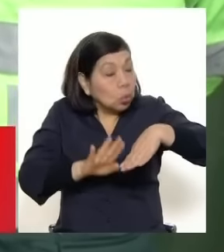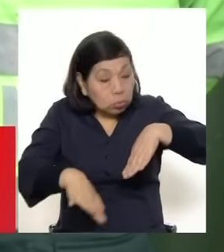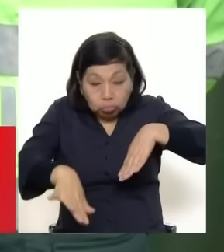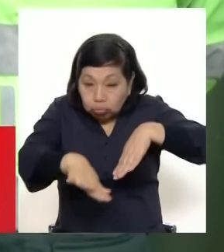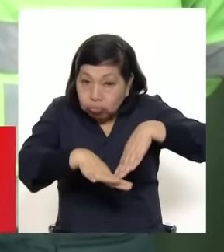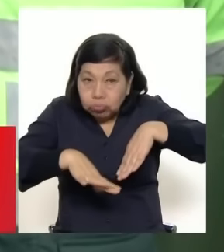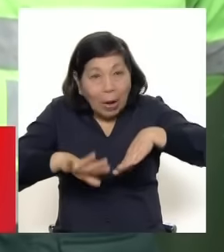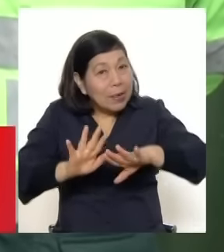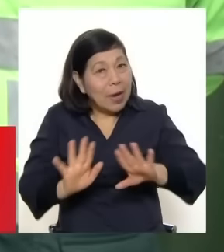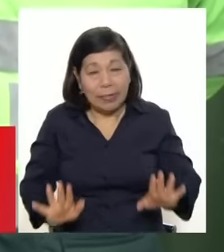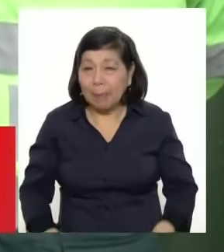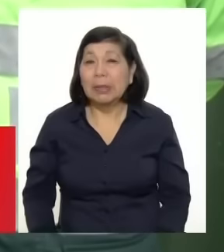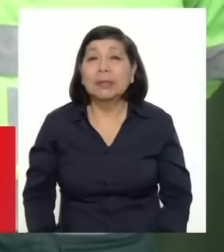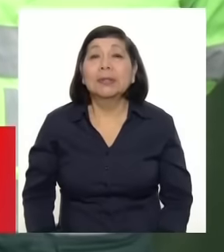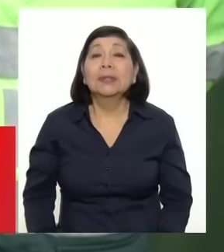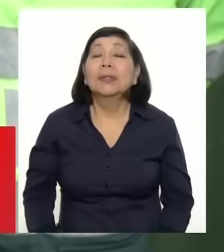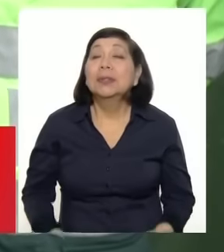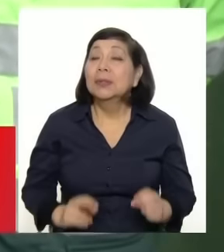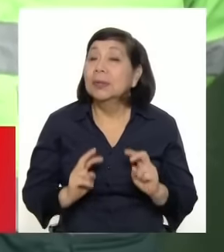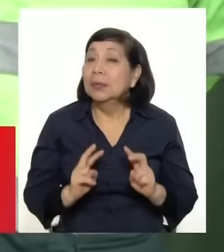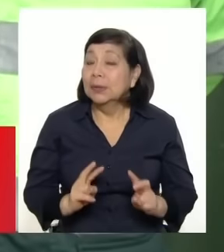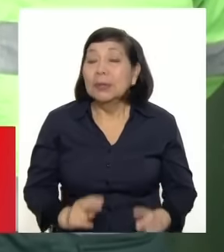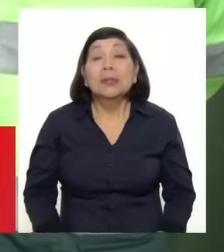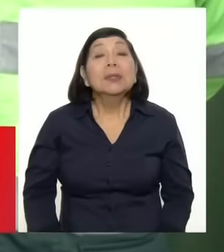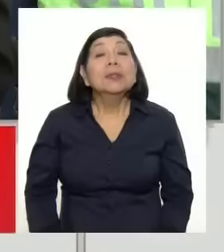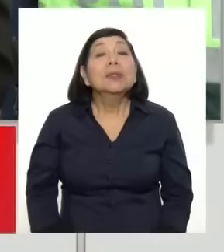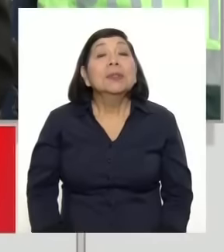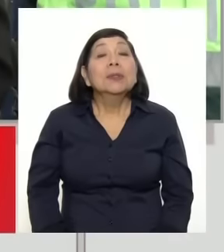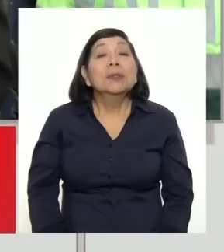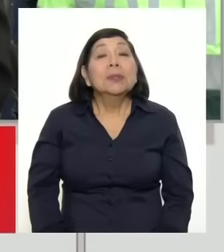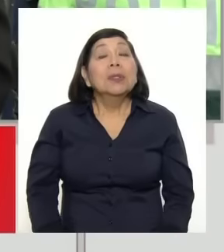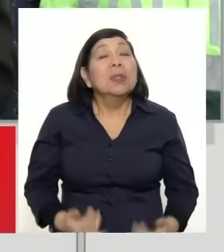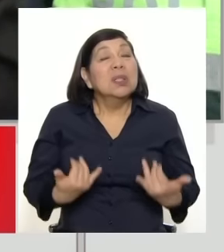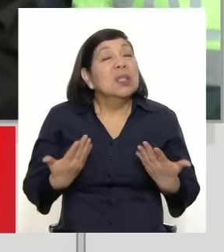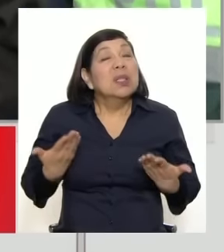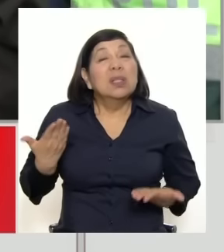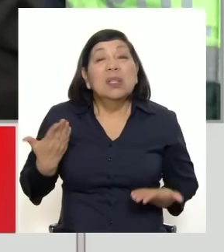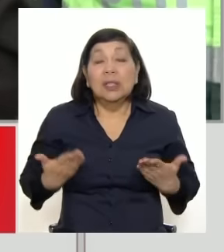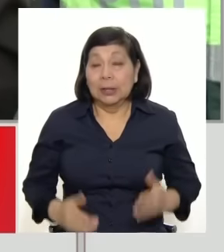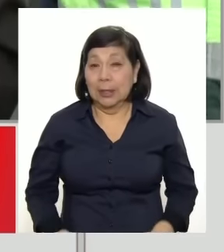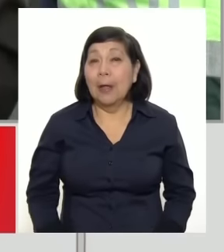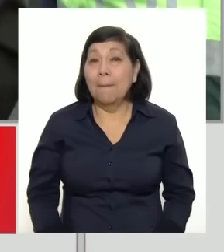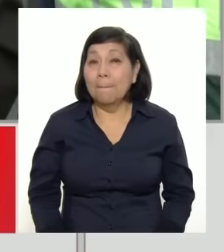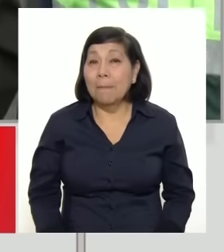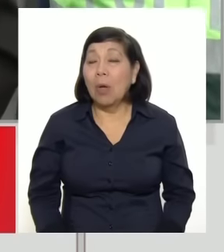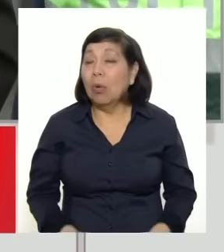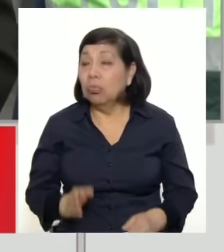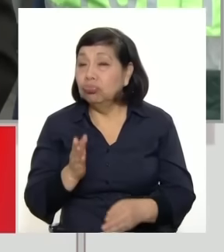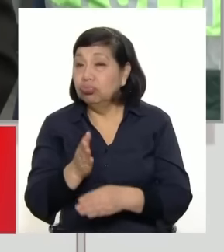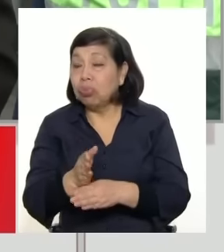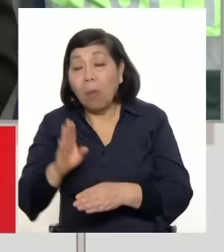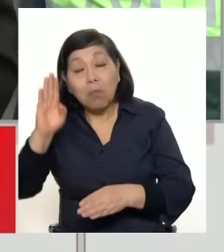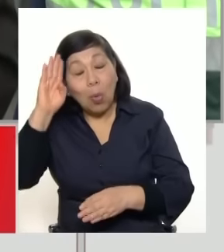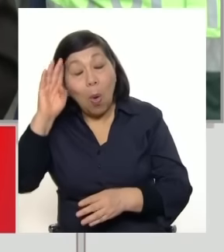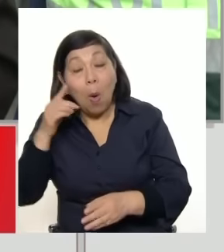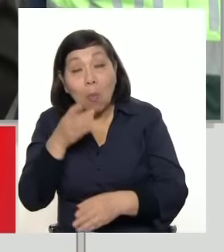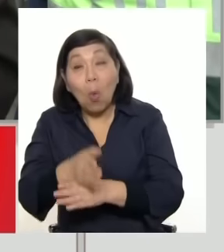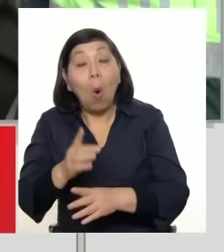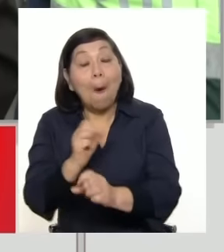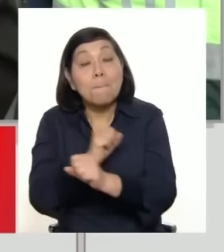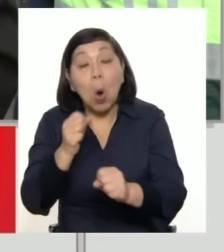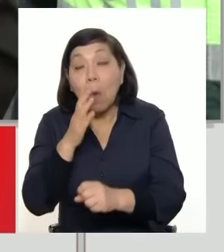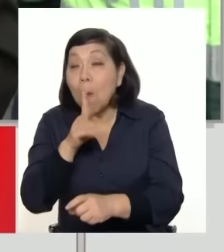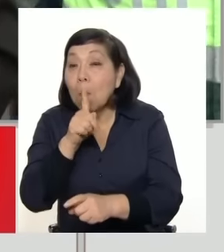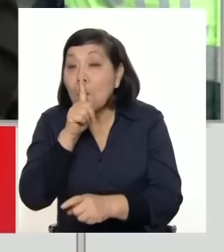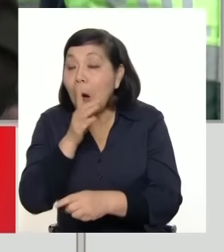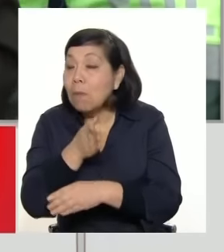efectivamente, y también lo que hemos venido dando cuenta nosotros sobre estos megaoperativos que se realizan en los